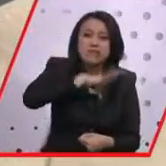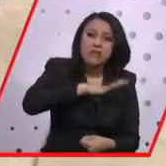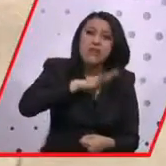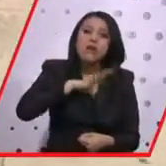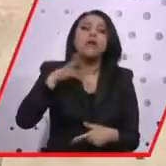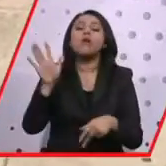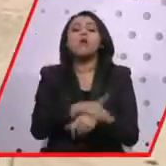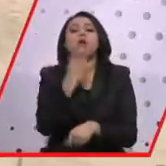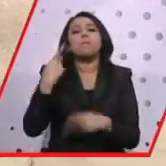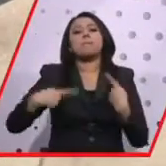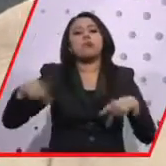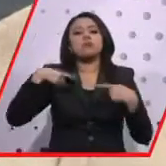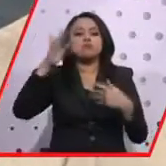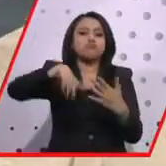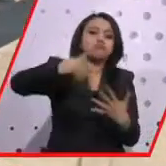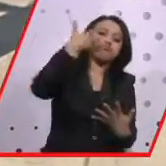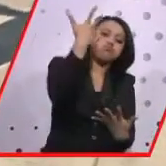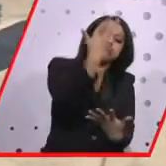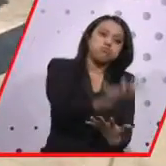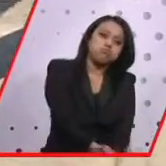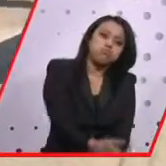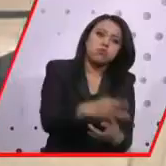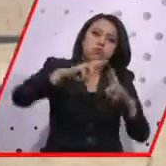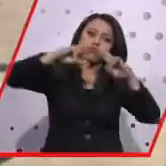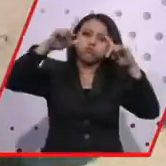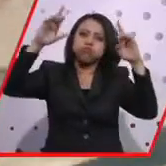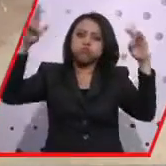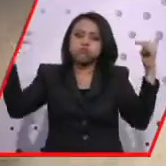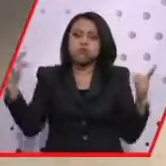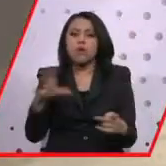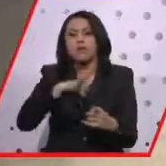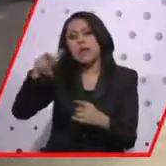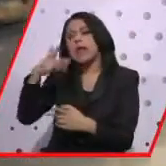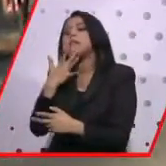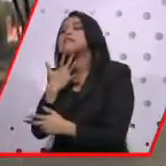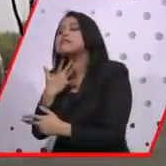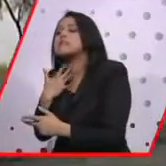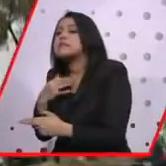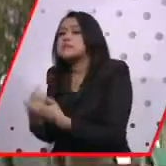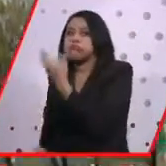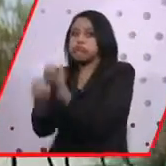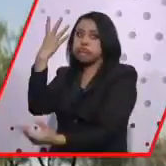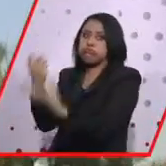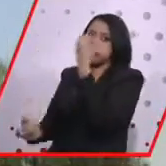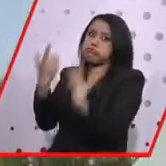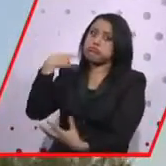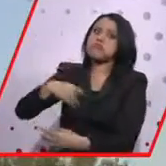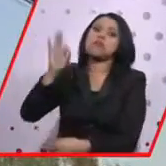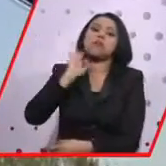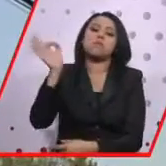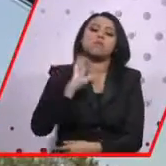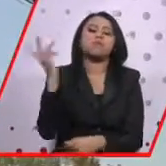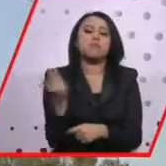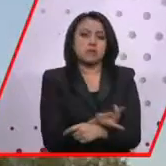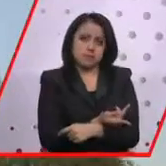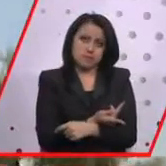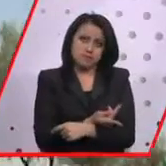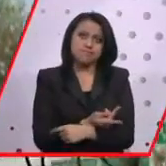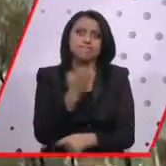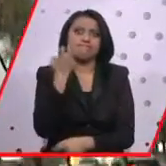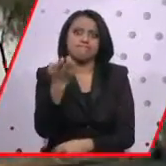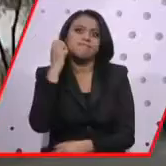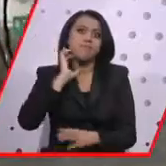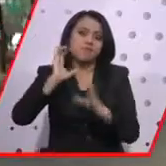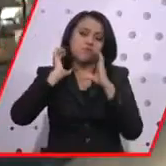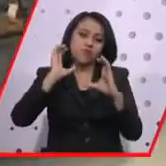porque imagínense, se cae el poste, se revientan los cables, aquí hay una estación de servicio, no quiero ni pensar lo que pudiera llegar a pasar. Por